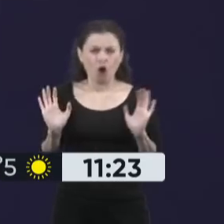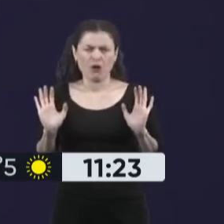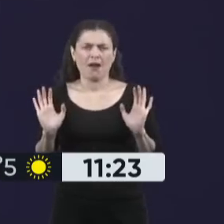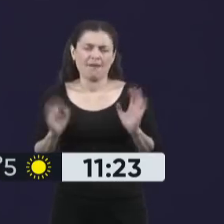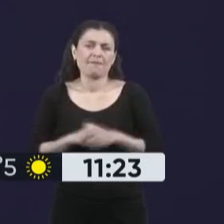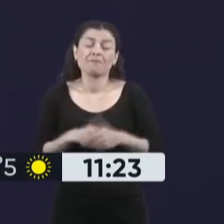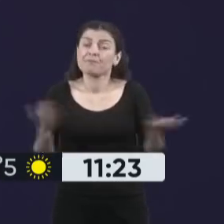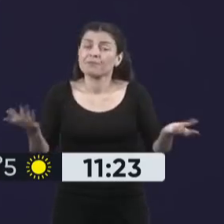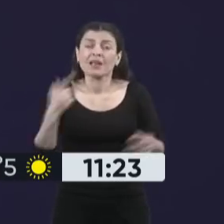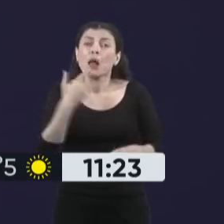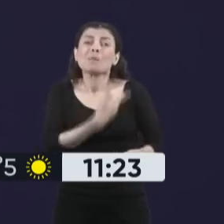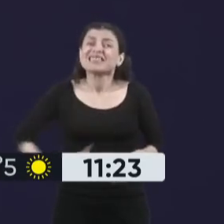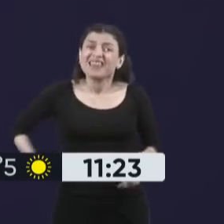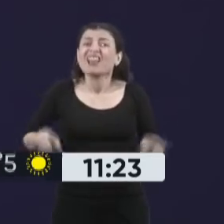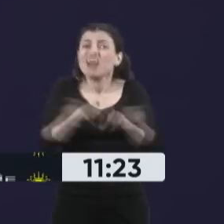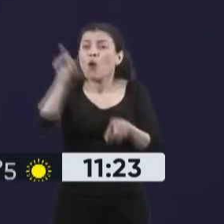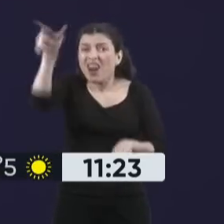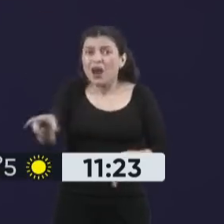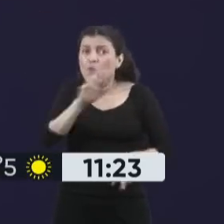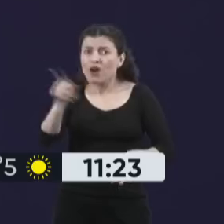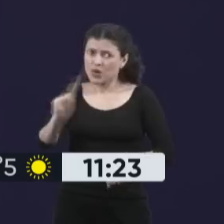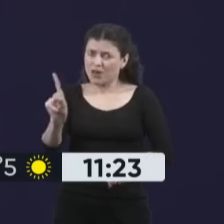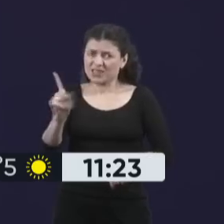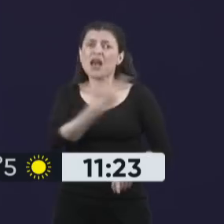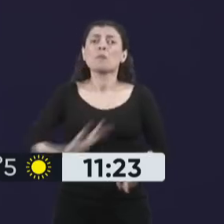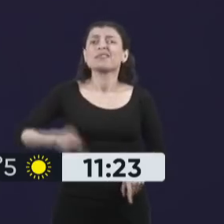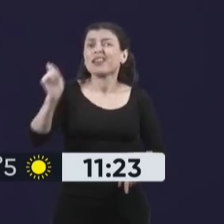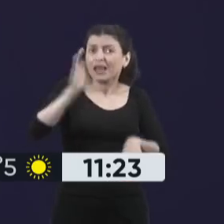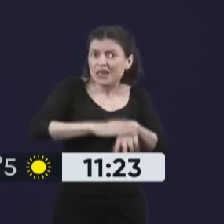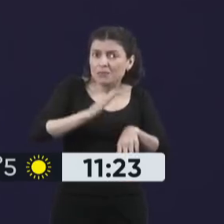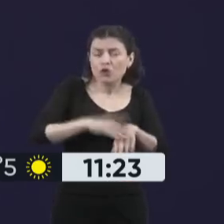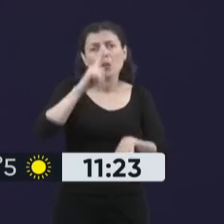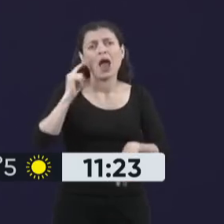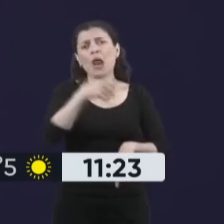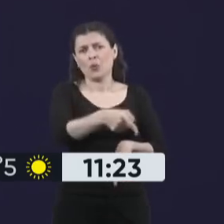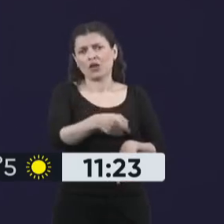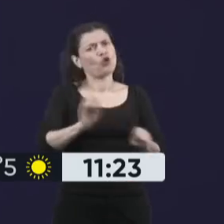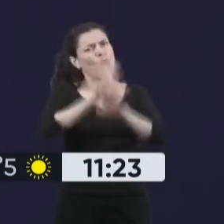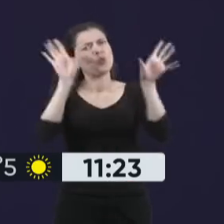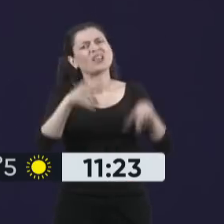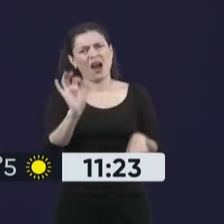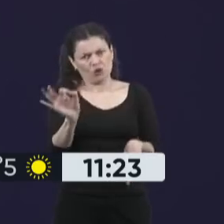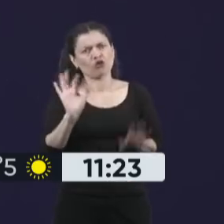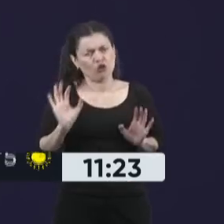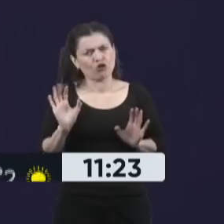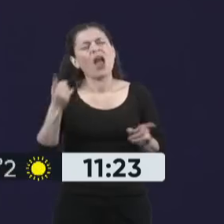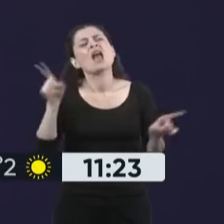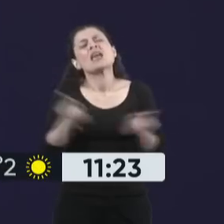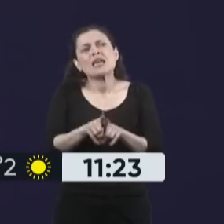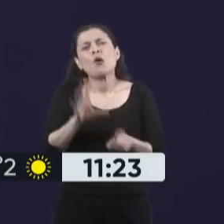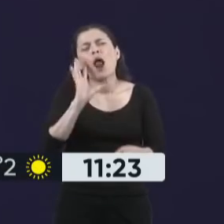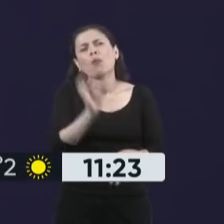los argentinos no era ella, era Alberto Fernández, eso también hay que tenerlo claro. Pero está claro, a las vistas, que